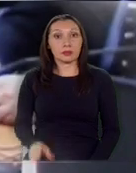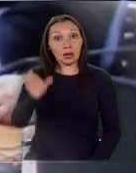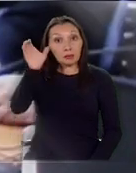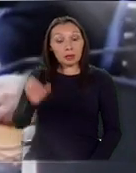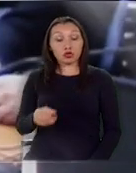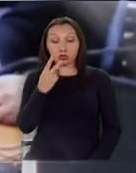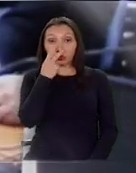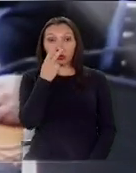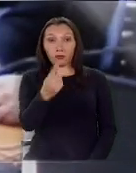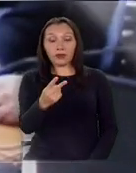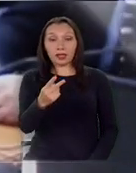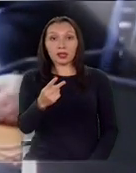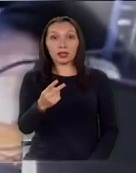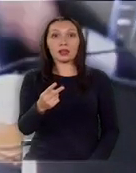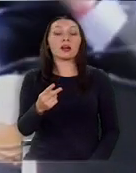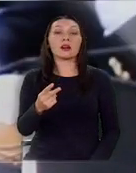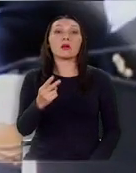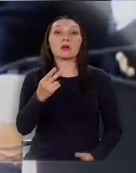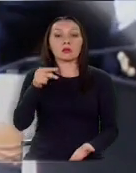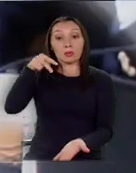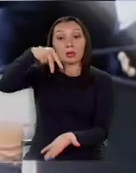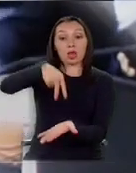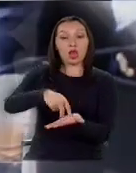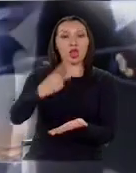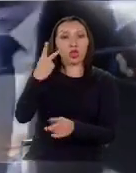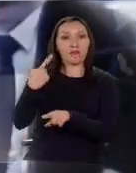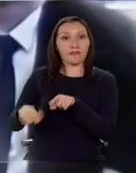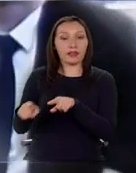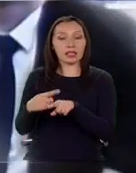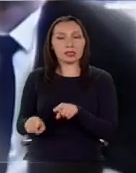Este día, al pararse dos veces,